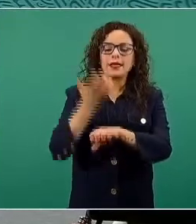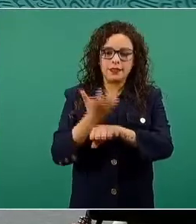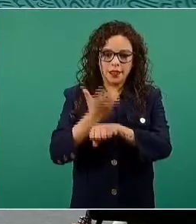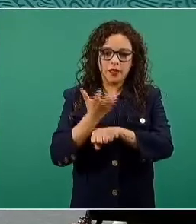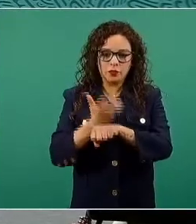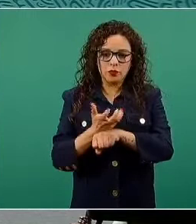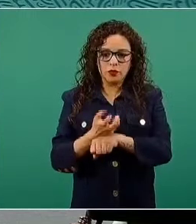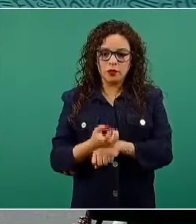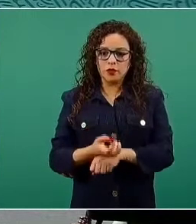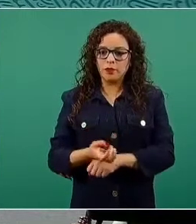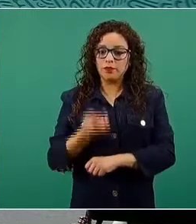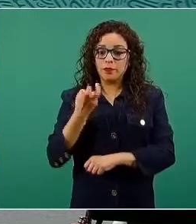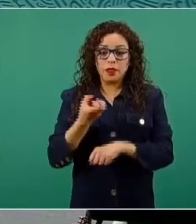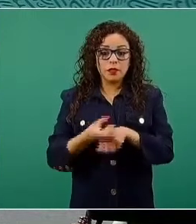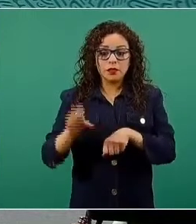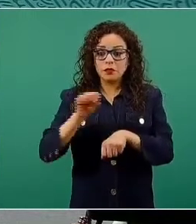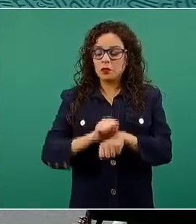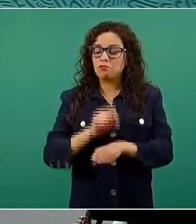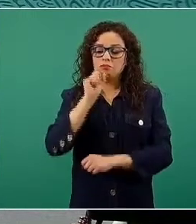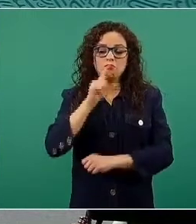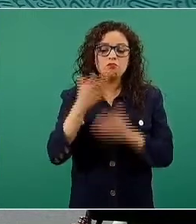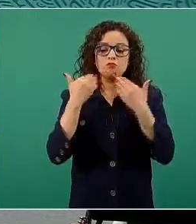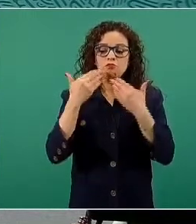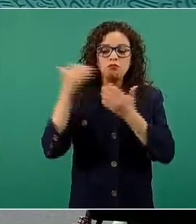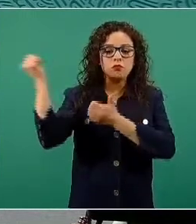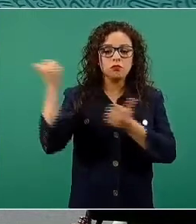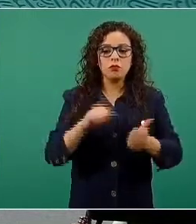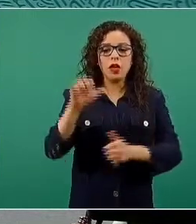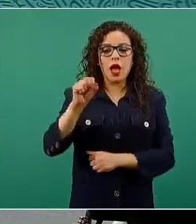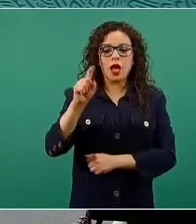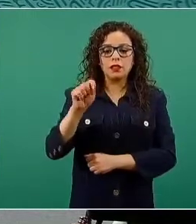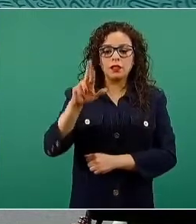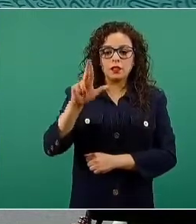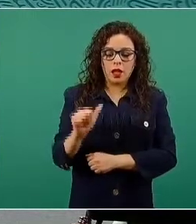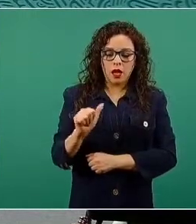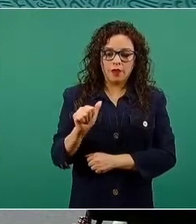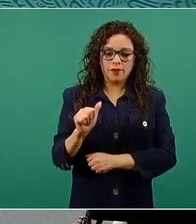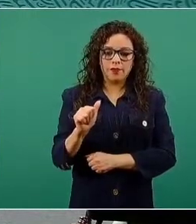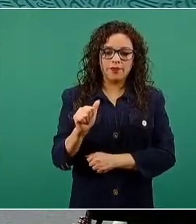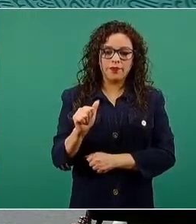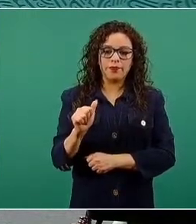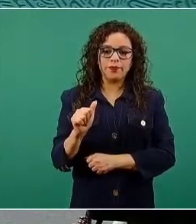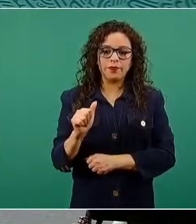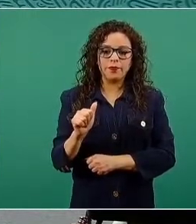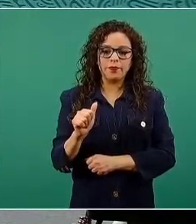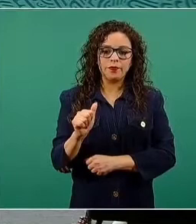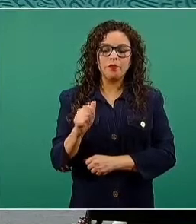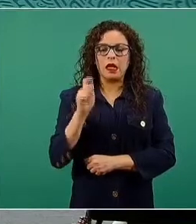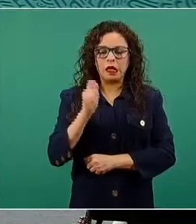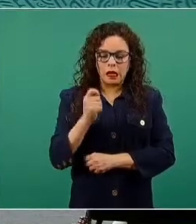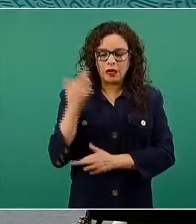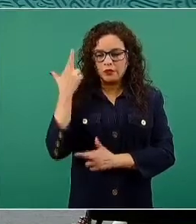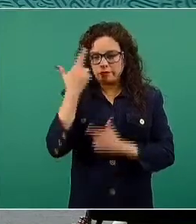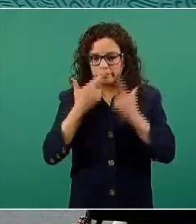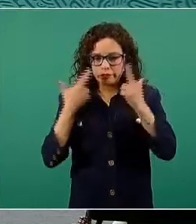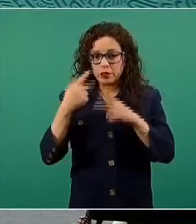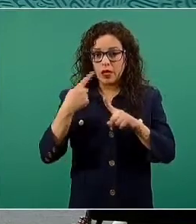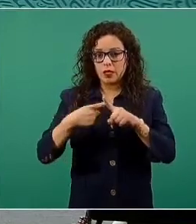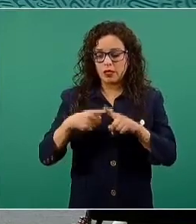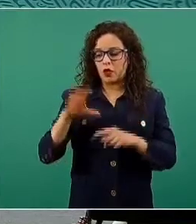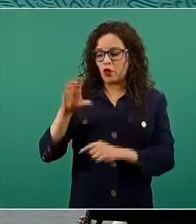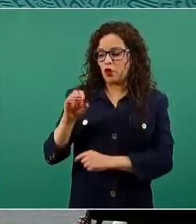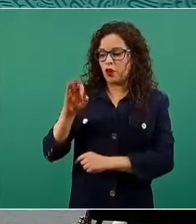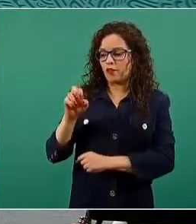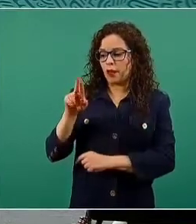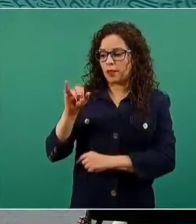nada. Astra tampoco está contemplado, está en proceso de análisis por parte de COFEPRIS,